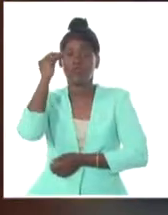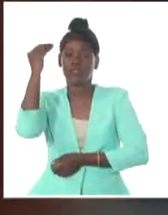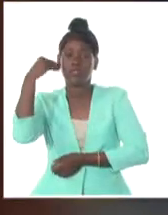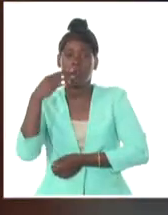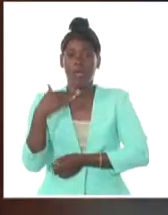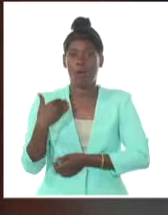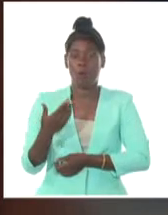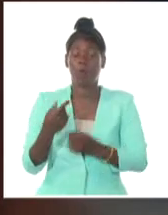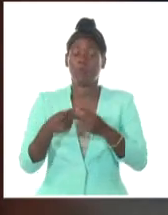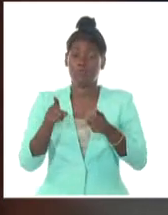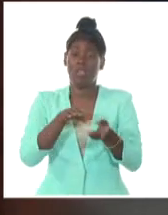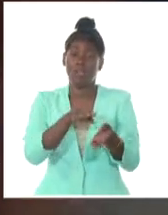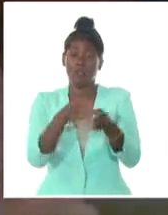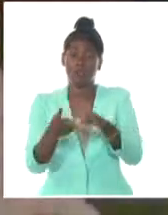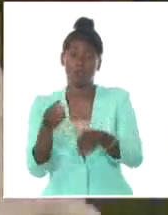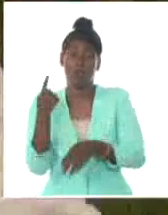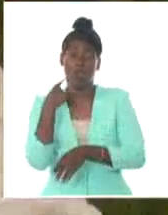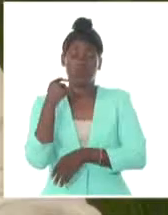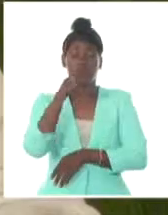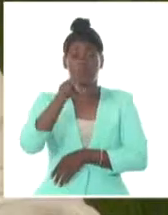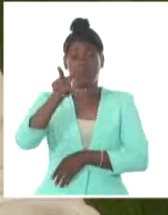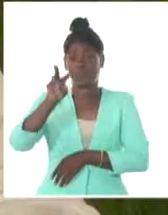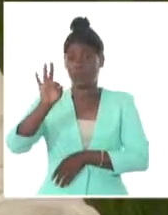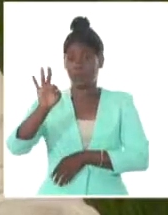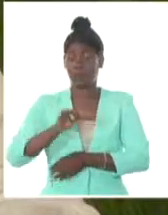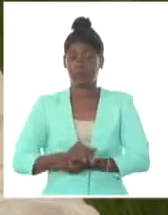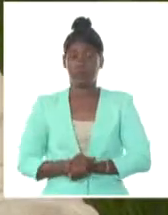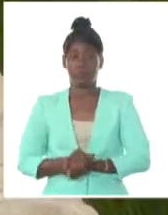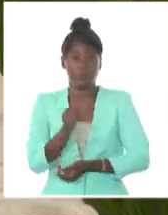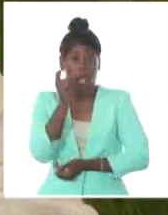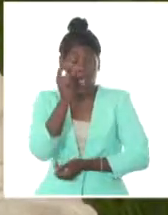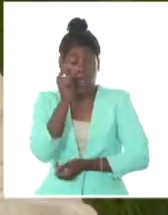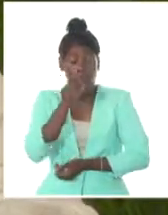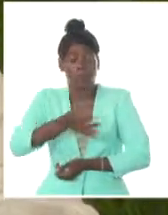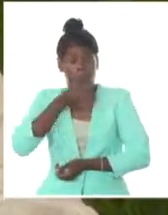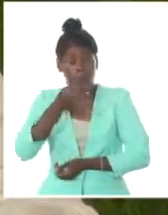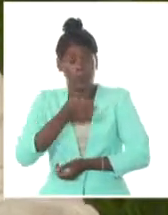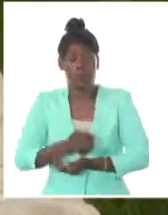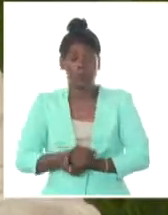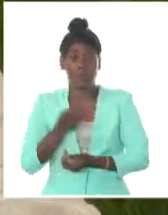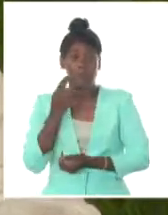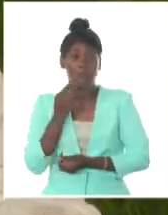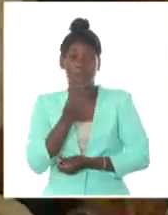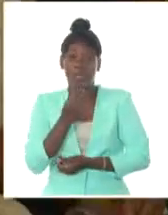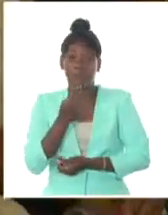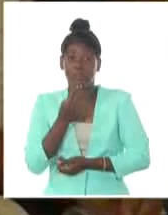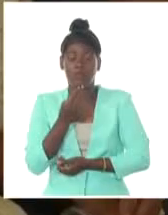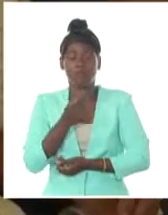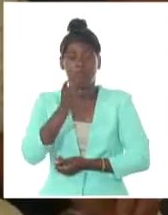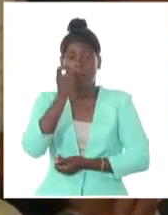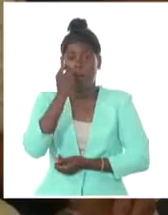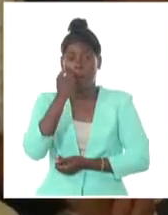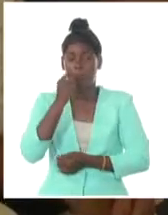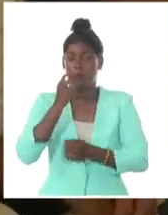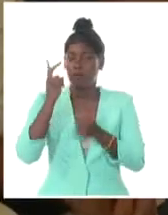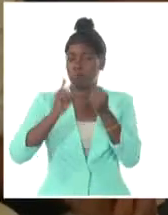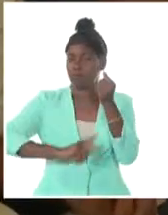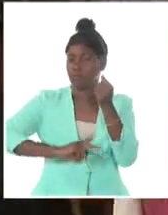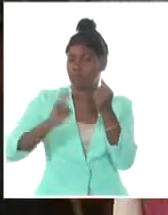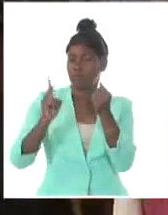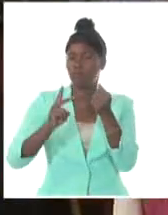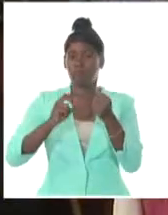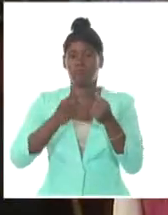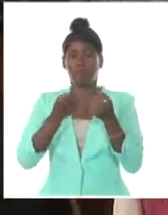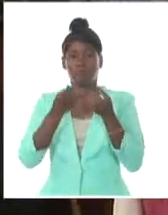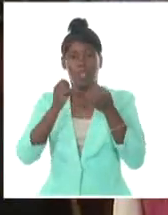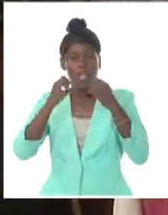de su caída en combate. Toledo Sande habló de la honestidad de Martí, el espíritu crítico que lo acompañó y del profundo